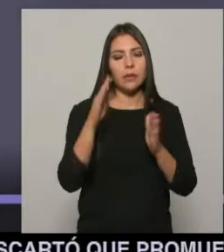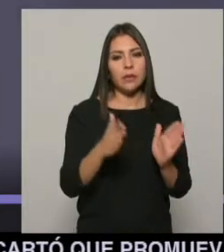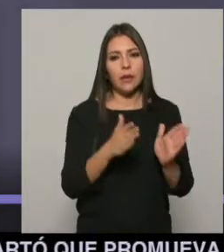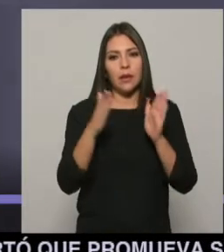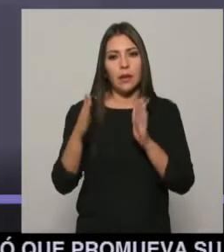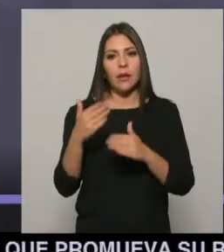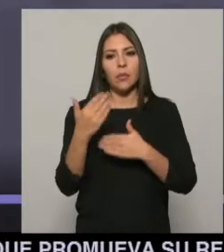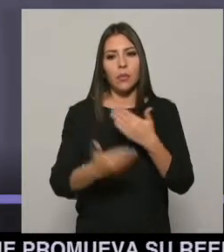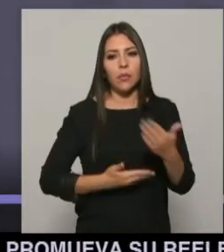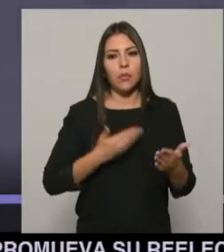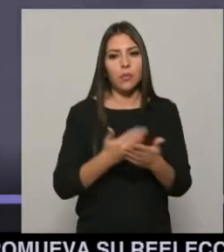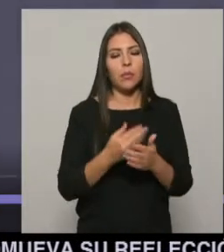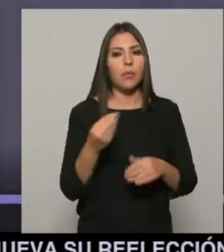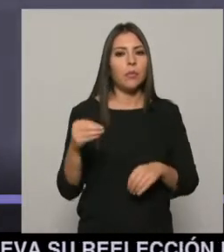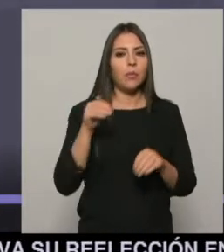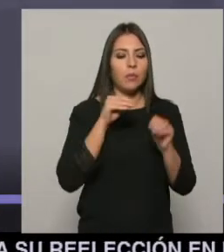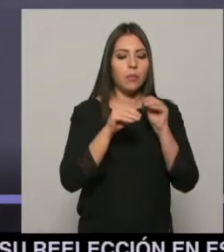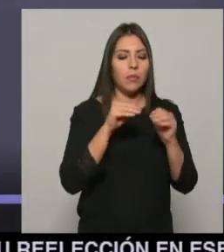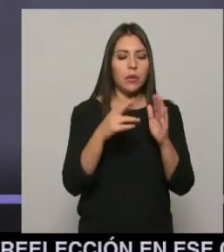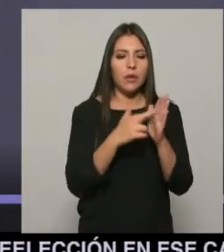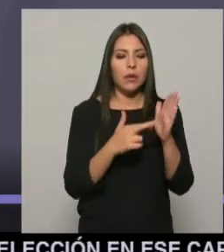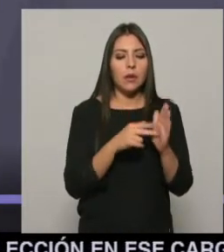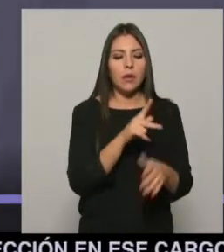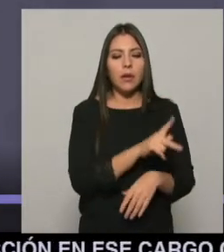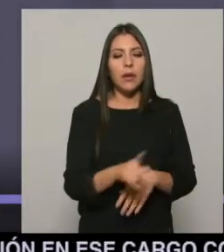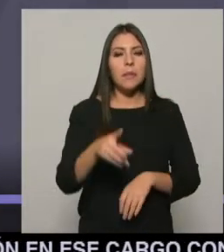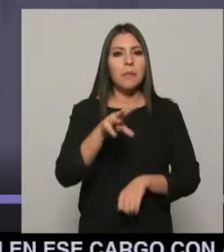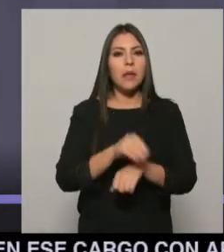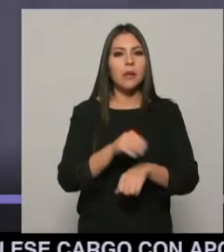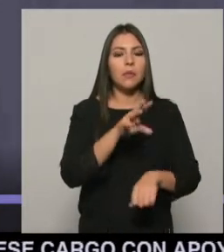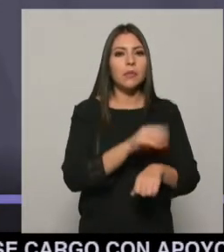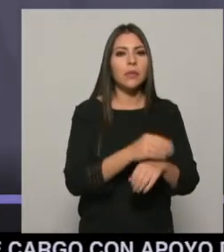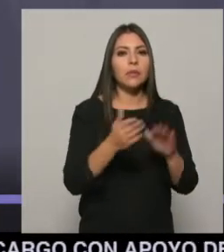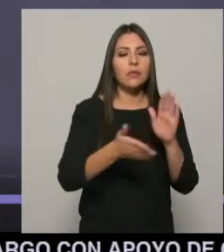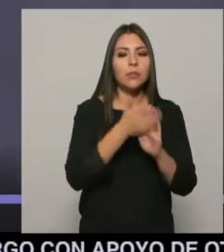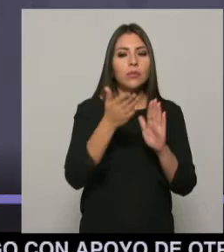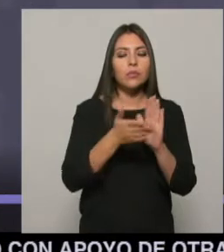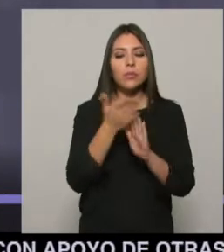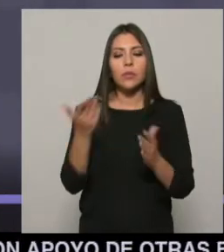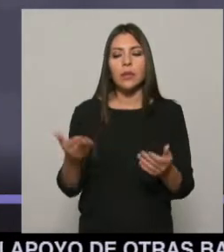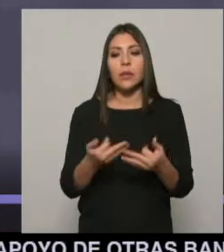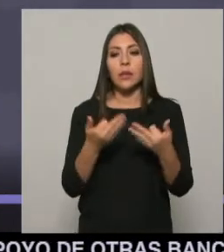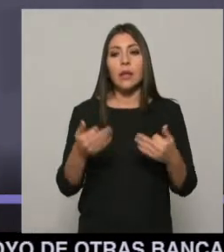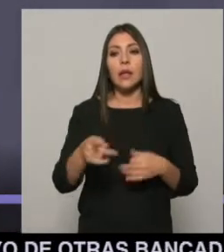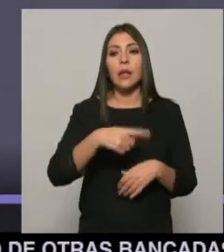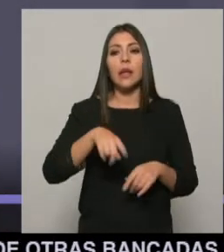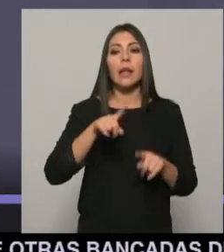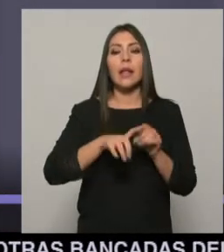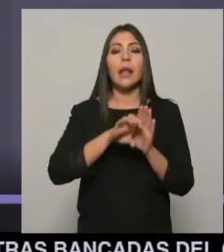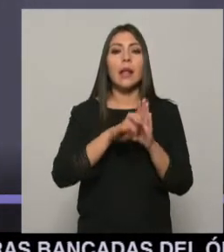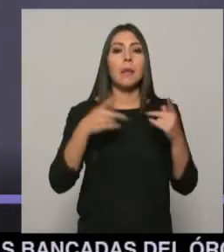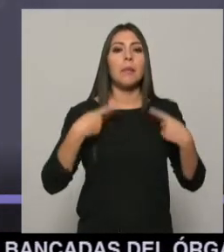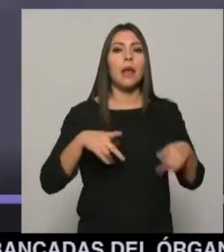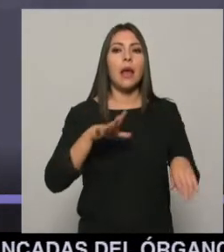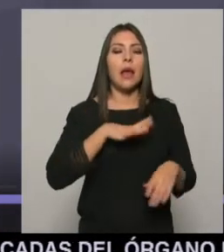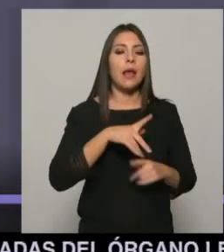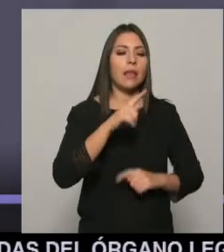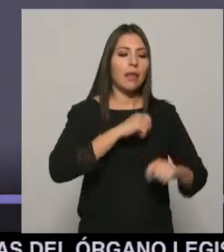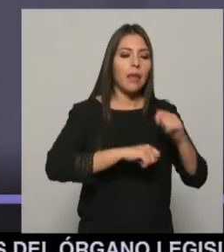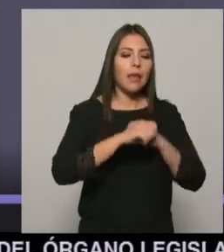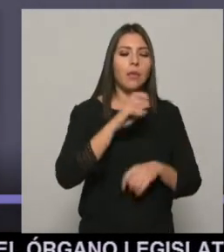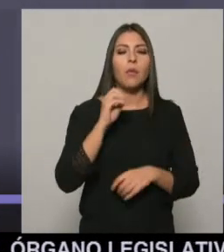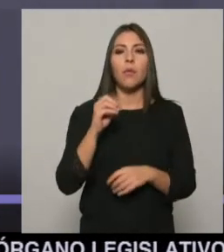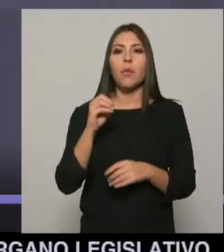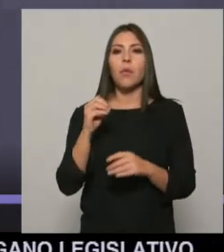para regular los usos de suelo que no tengan un impacto vecinal, que quien tiene una tienda, quien tiene un taller que